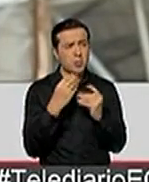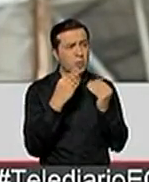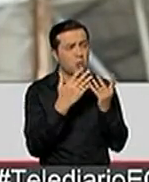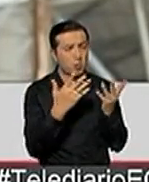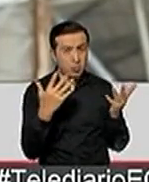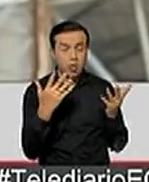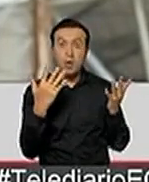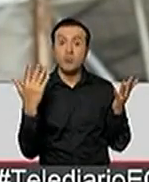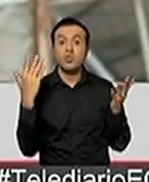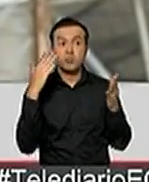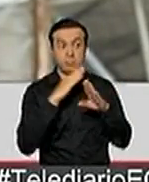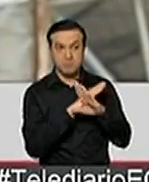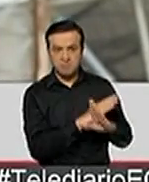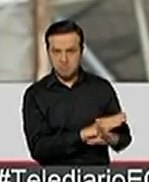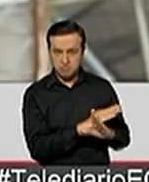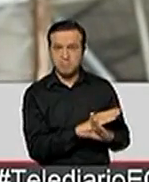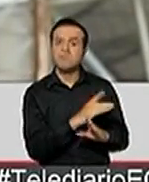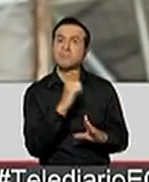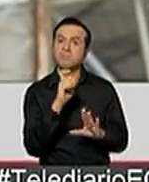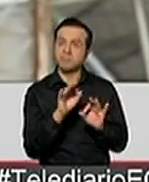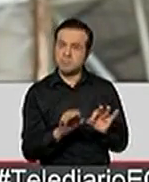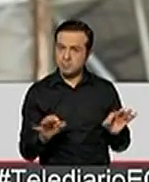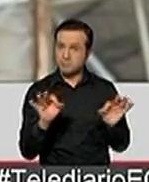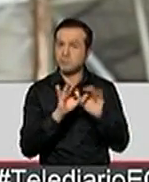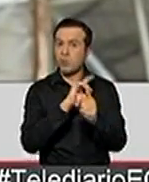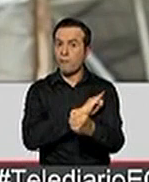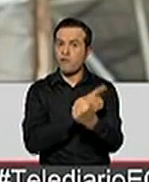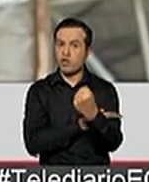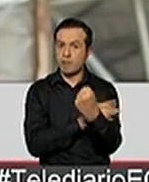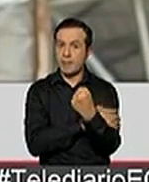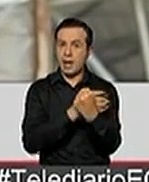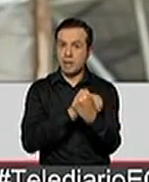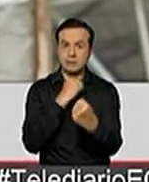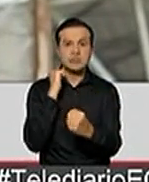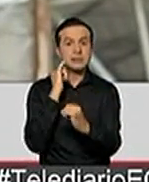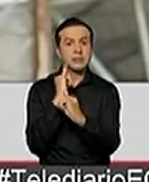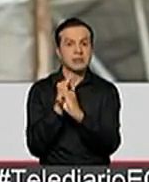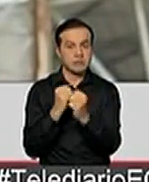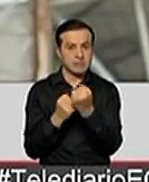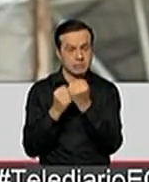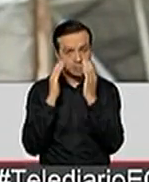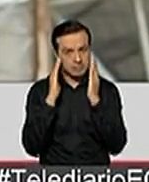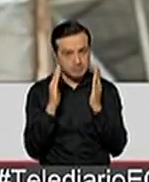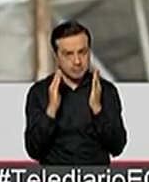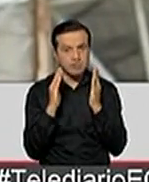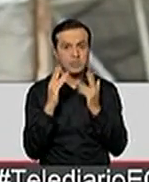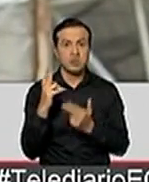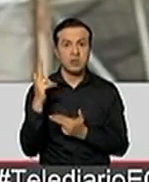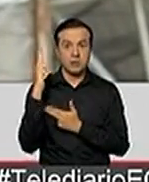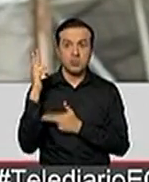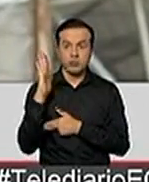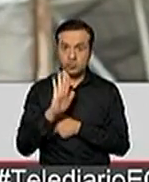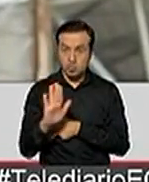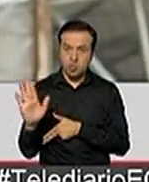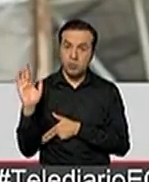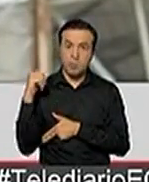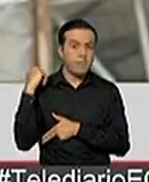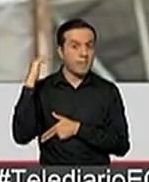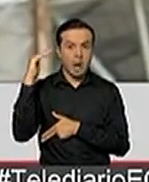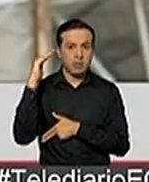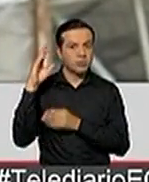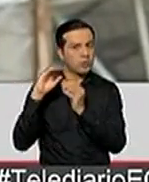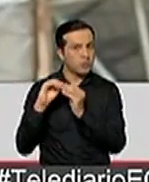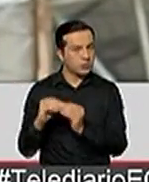éxito estas nuevas amenazas, debemos seguir fortaleciendo nuestra institucionalidad y preparando nuestra fuerza pública, con el objetivo